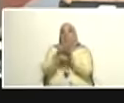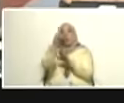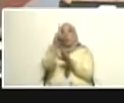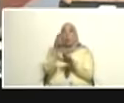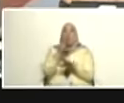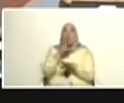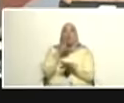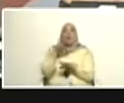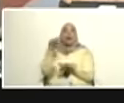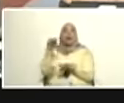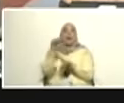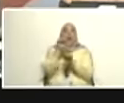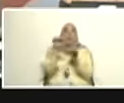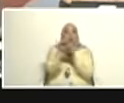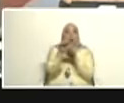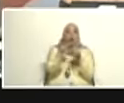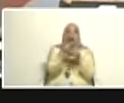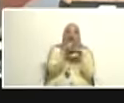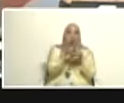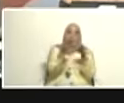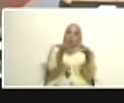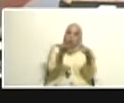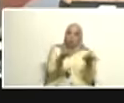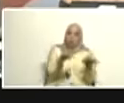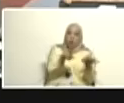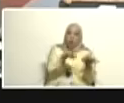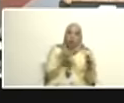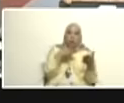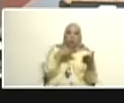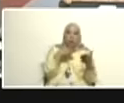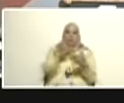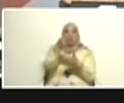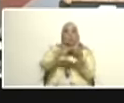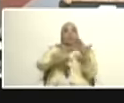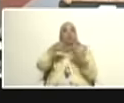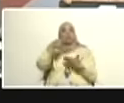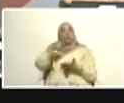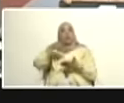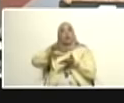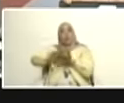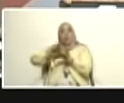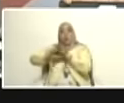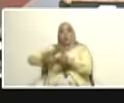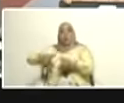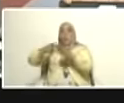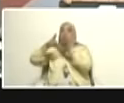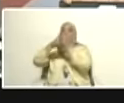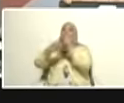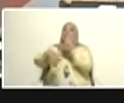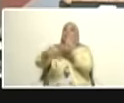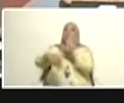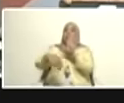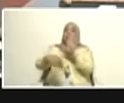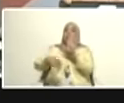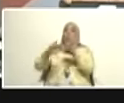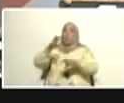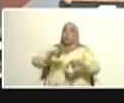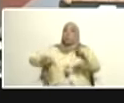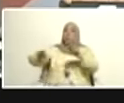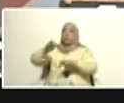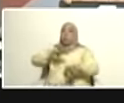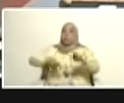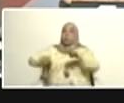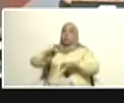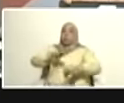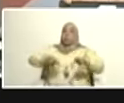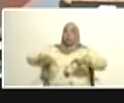Minero Ecológico, voy a firmar para conceder el derecho de explotación de